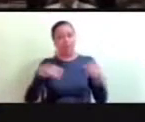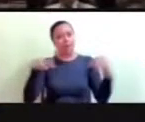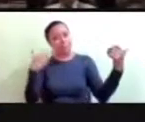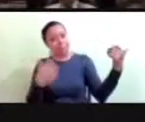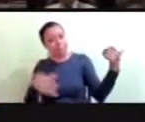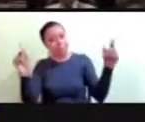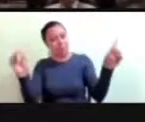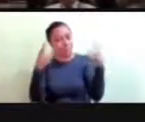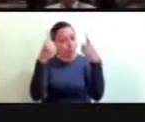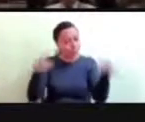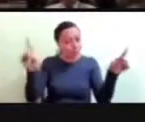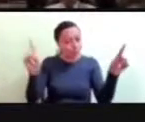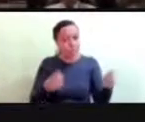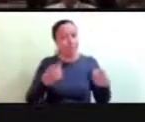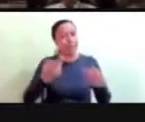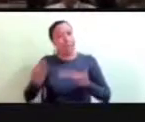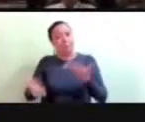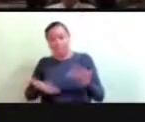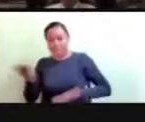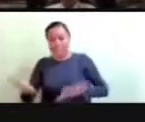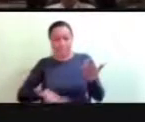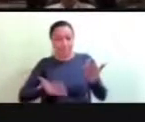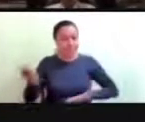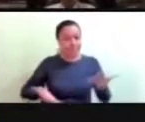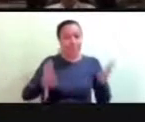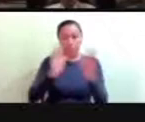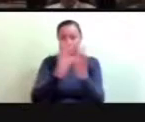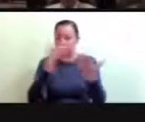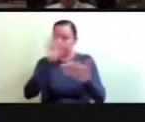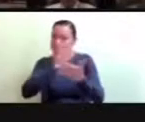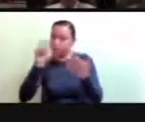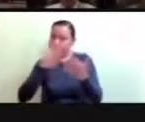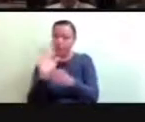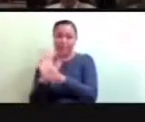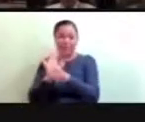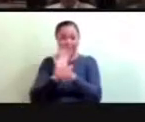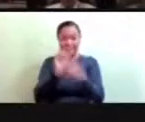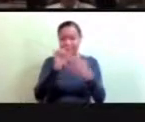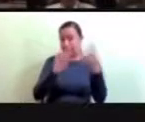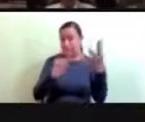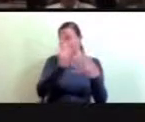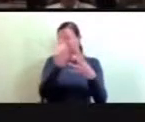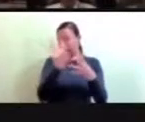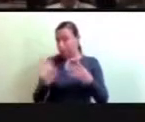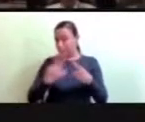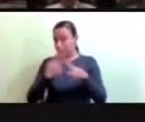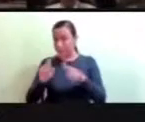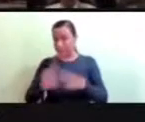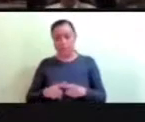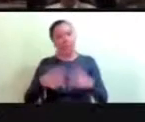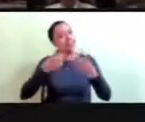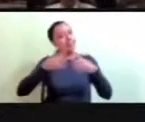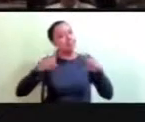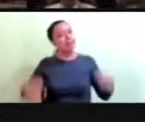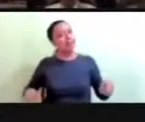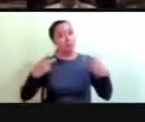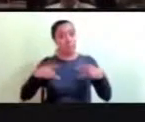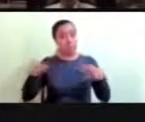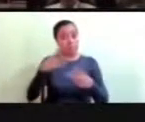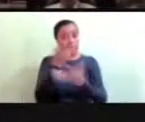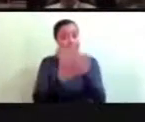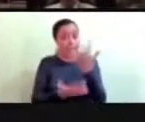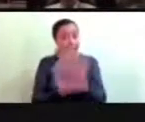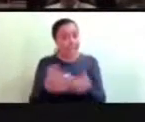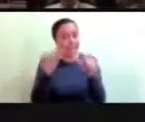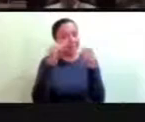la literatura, el cine y sus vertientes desarrollan tanto a quien ejerce las artes como a quien disfruta de